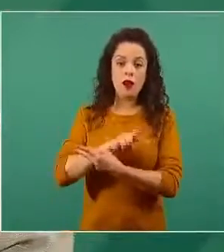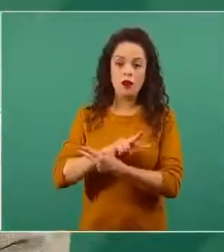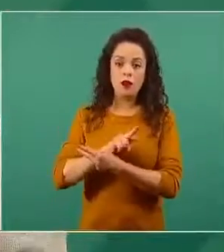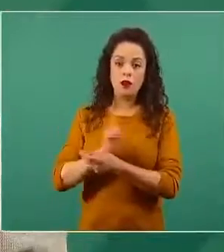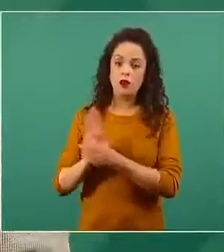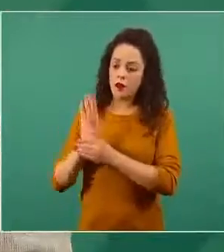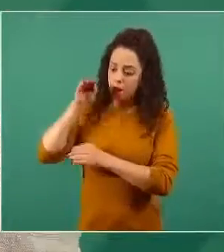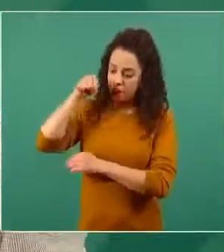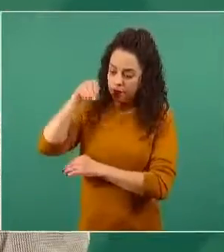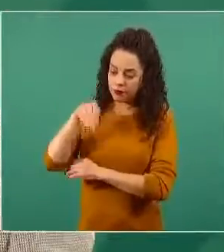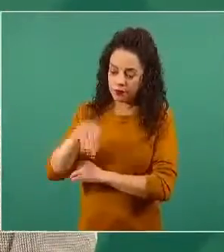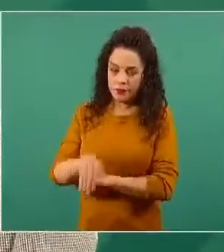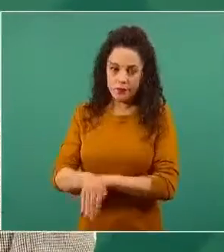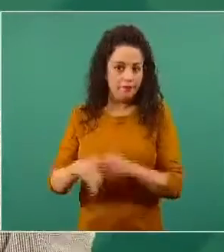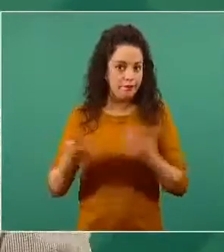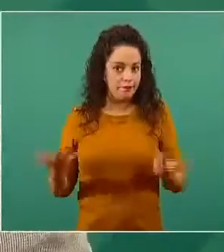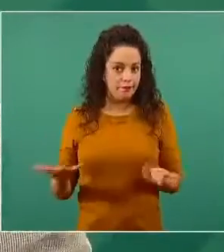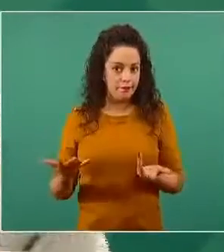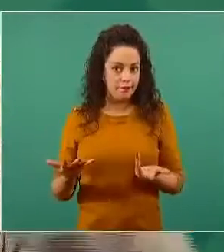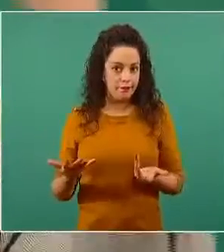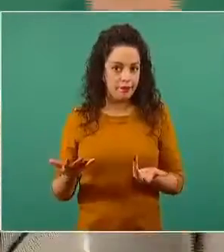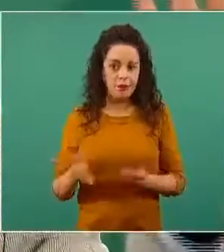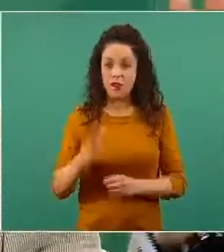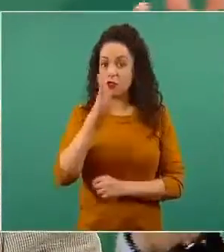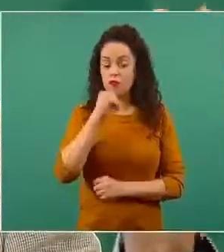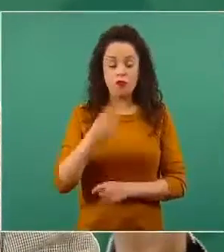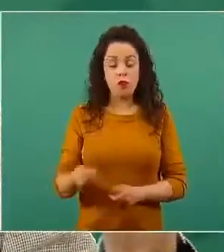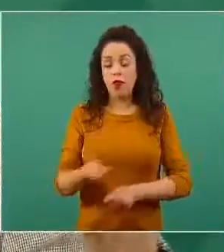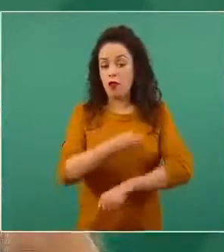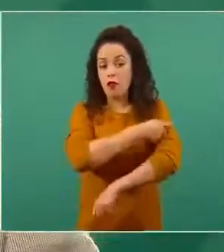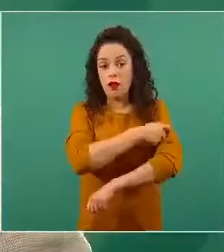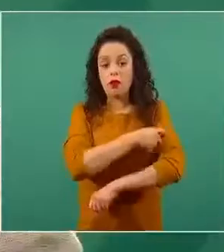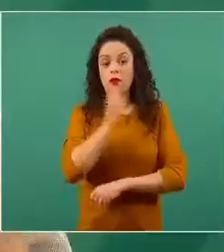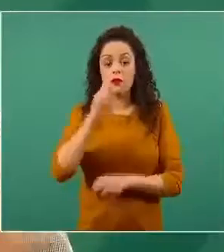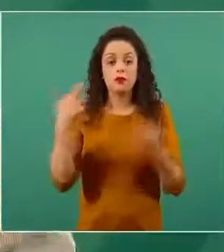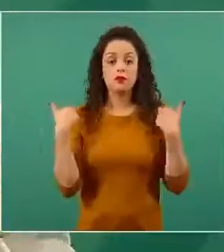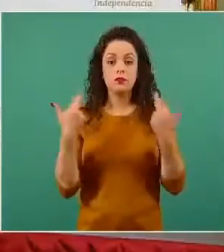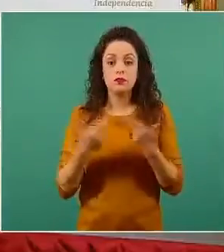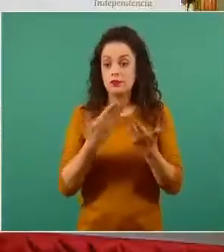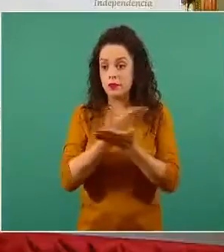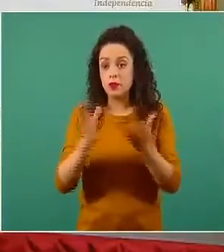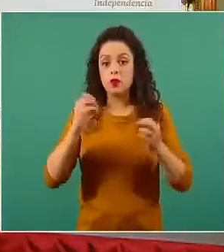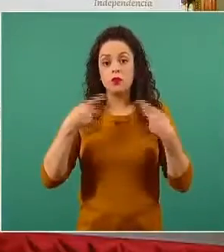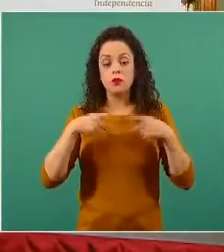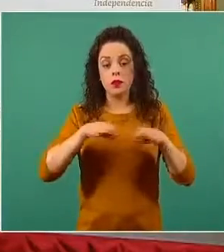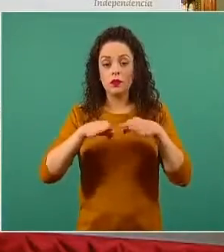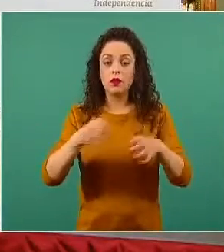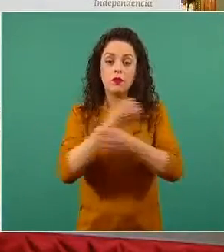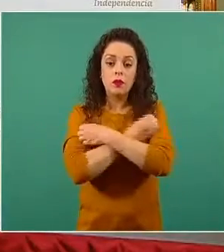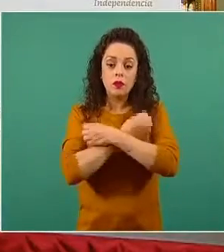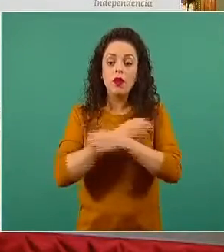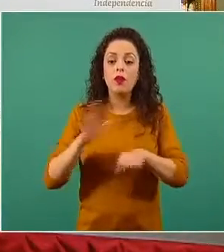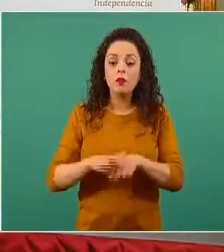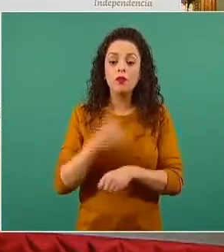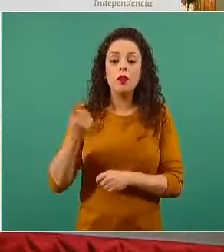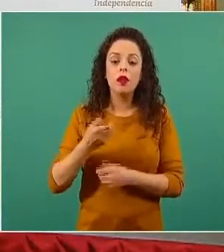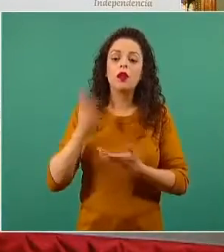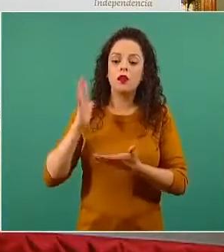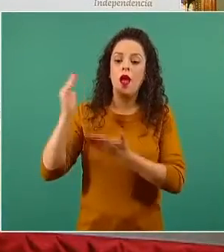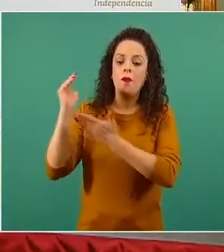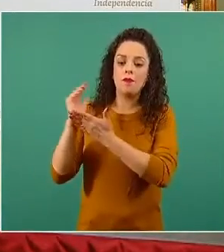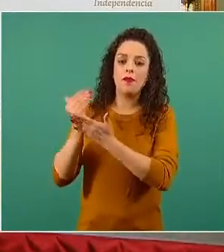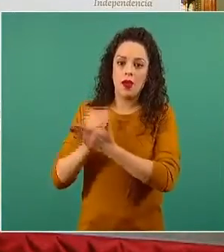hubiéramos podido vacunar al personal educativo si la epidemia siguiera a la alza. Afortunadamente la epidemia empezó a declinar y